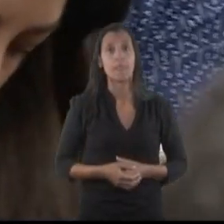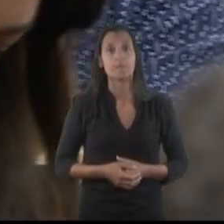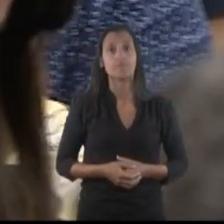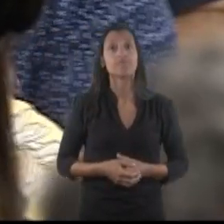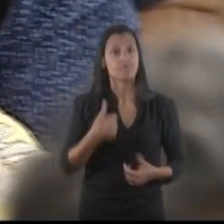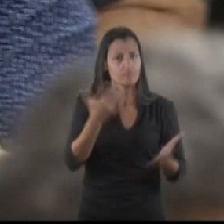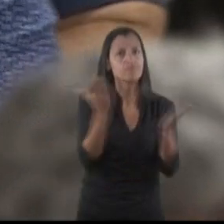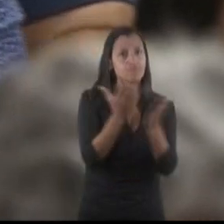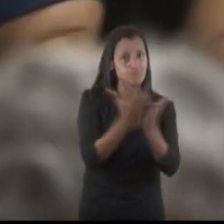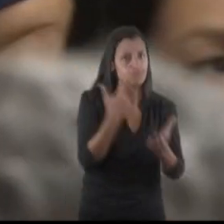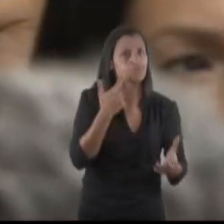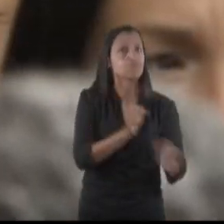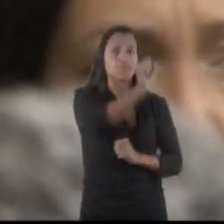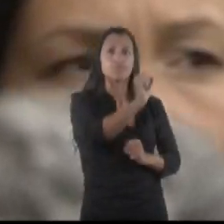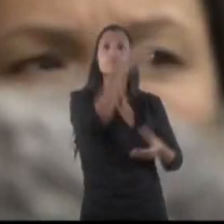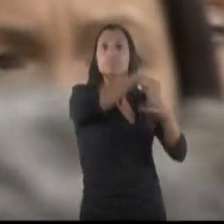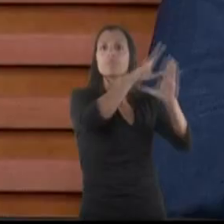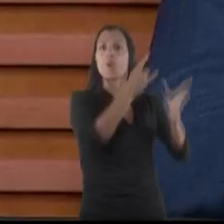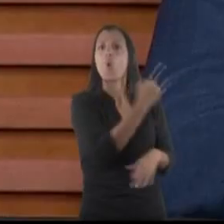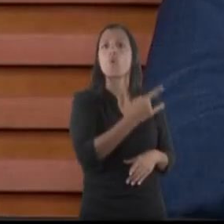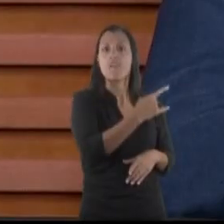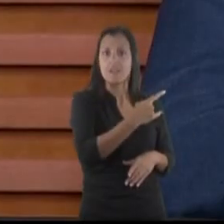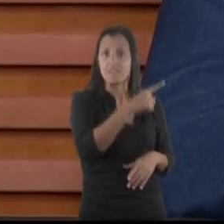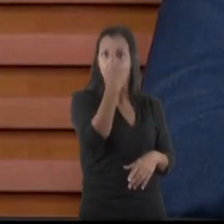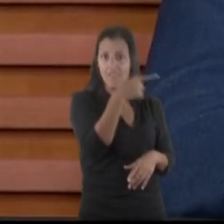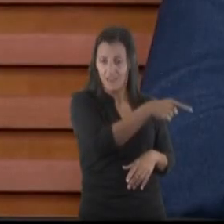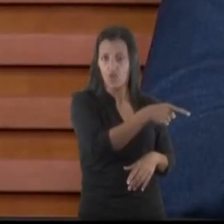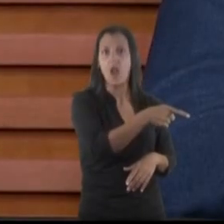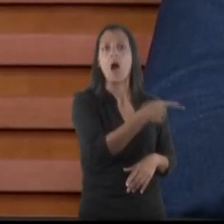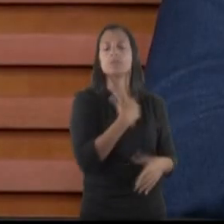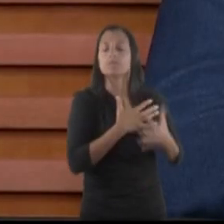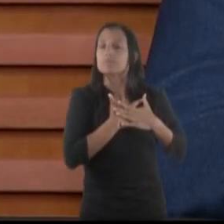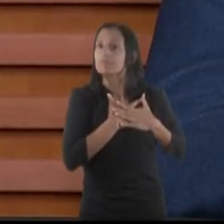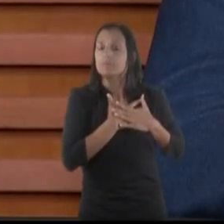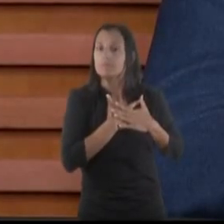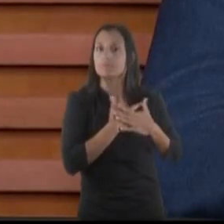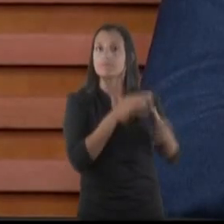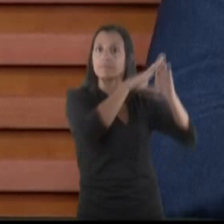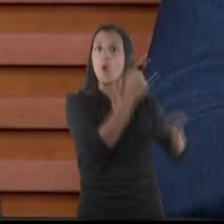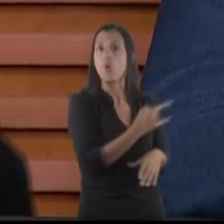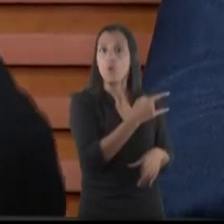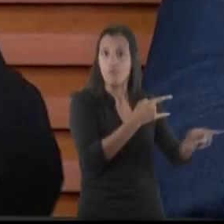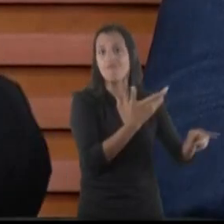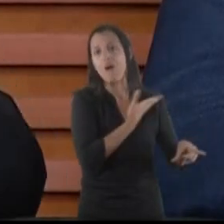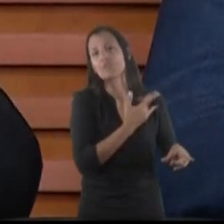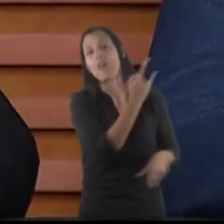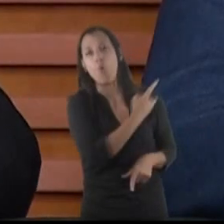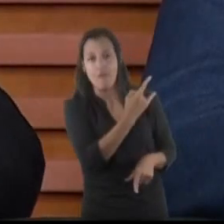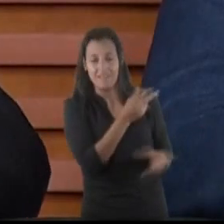hijo de la Universidad Nacional de Buenos Aires. La quiero profundamente a mi querida facultad y